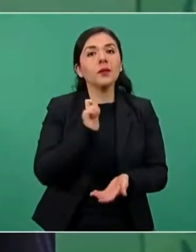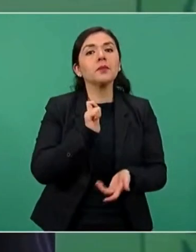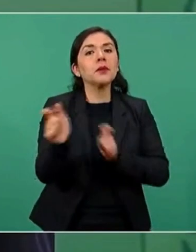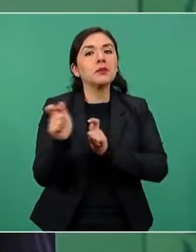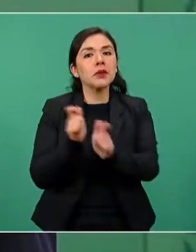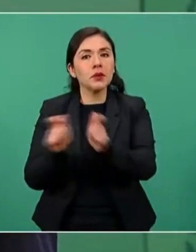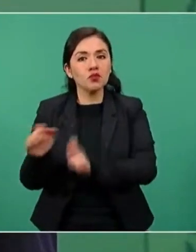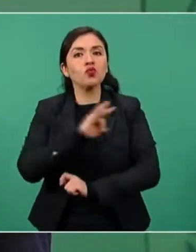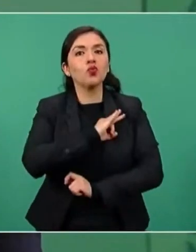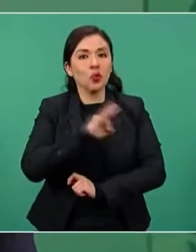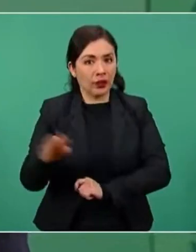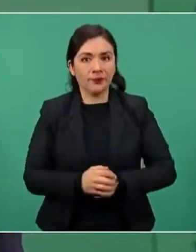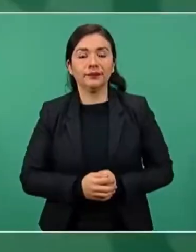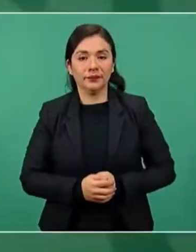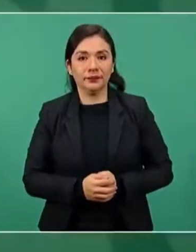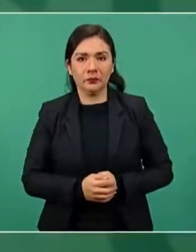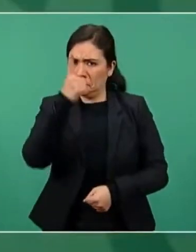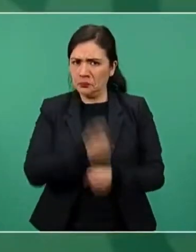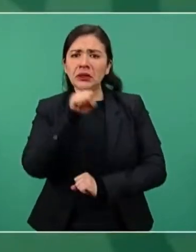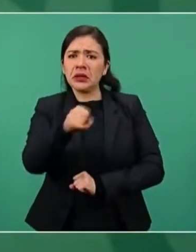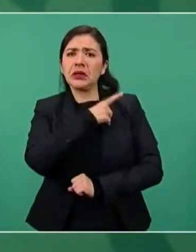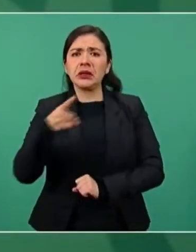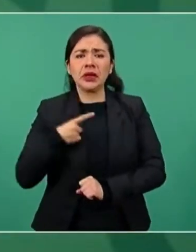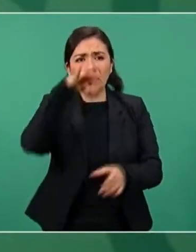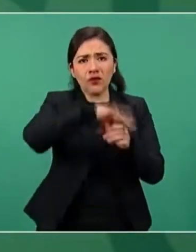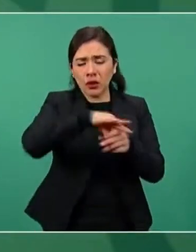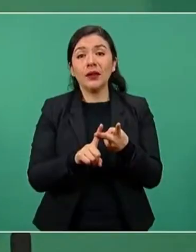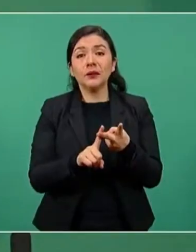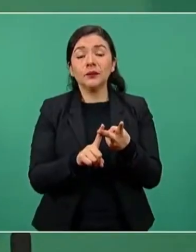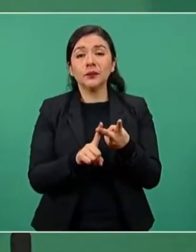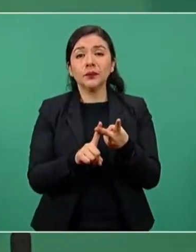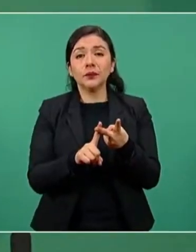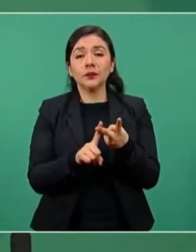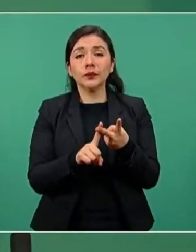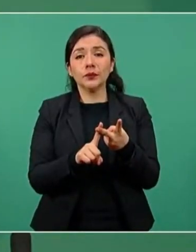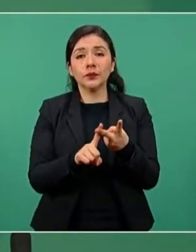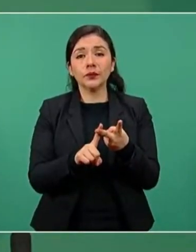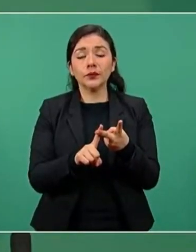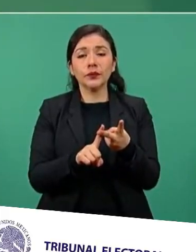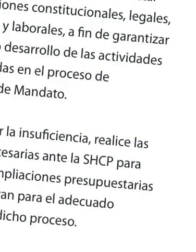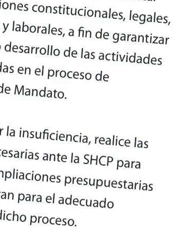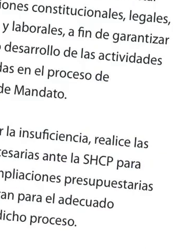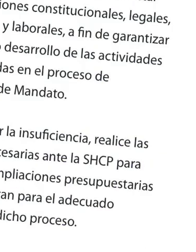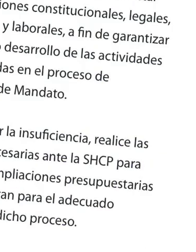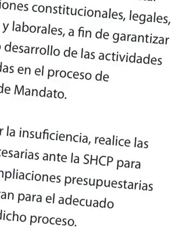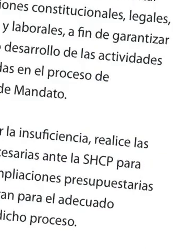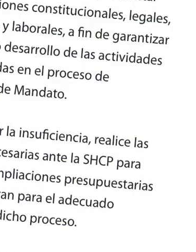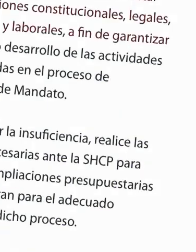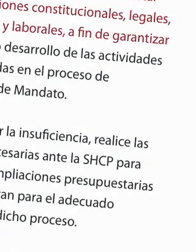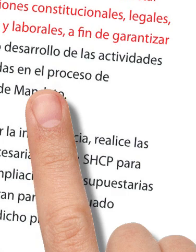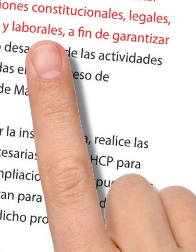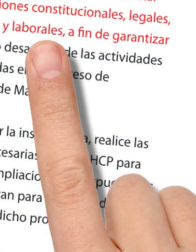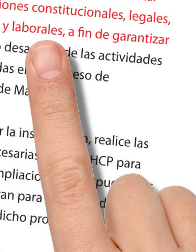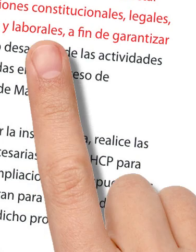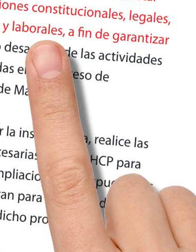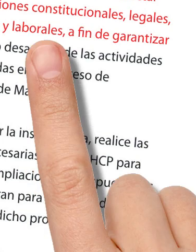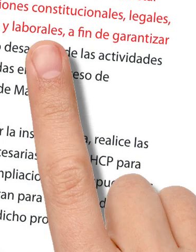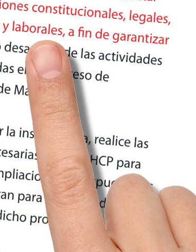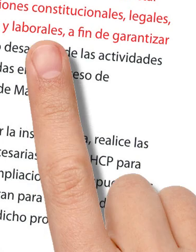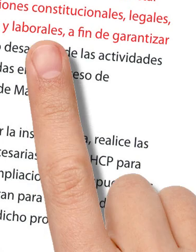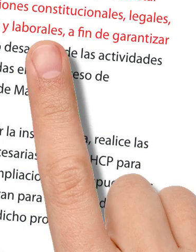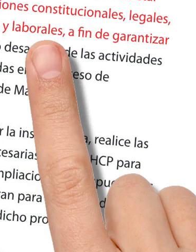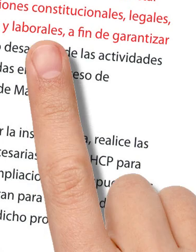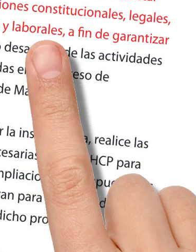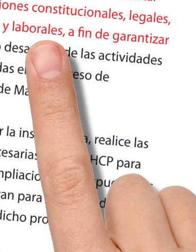O sea, primero, tiene que hacer la consulta. Segundo, tiene que hacer un ajuste a su presupuesto, liberar